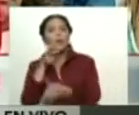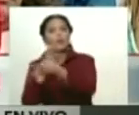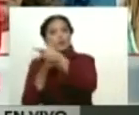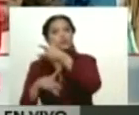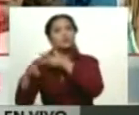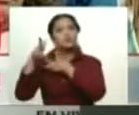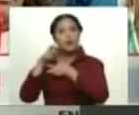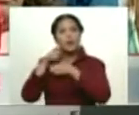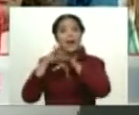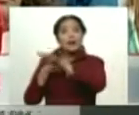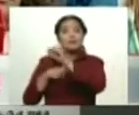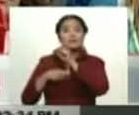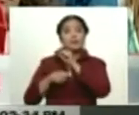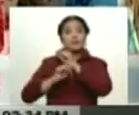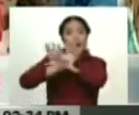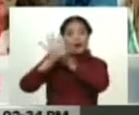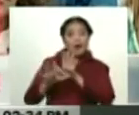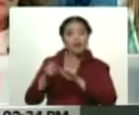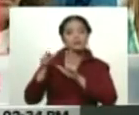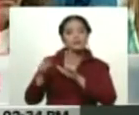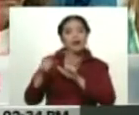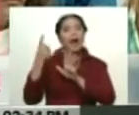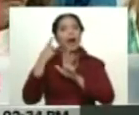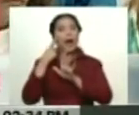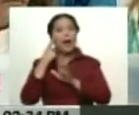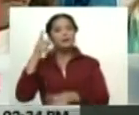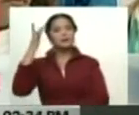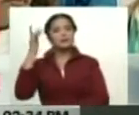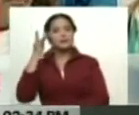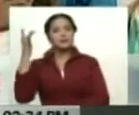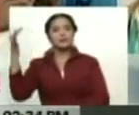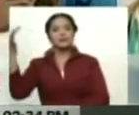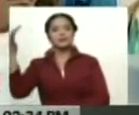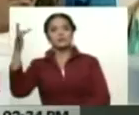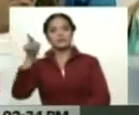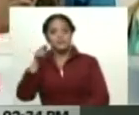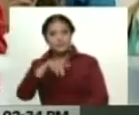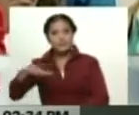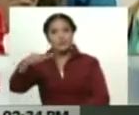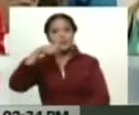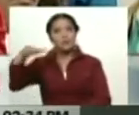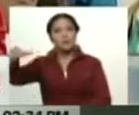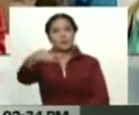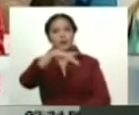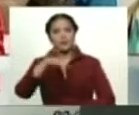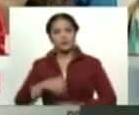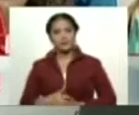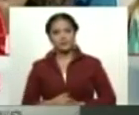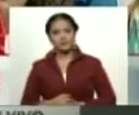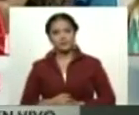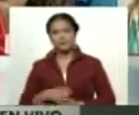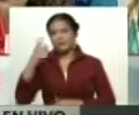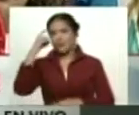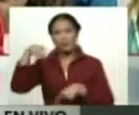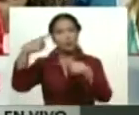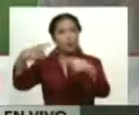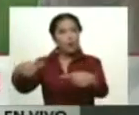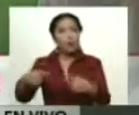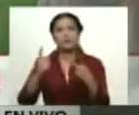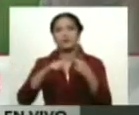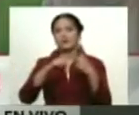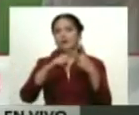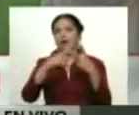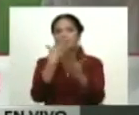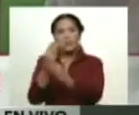sepan interpretar correctamente la sabiduría que emana del ejercicio del poder popular todos los días, de las